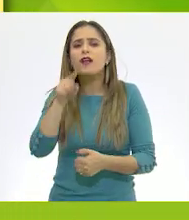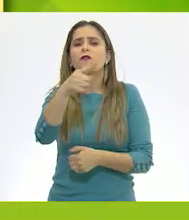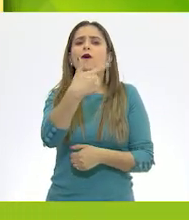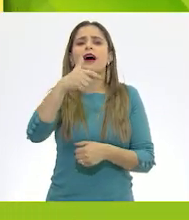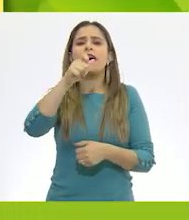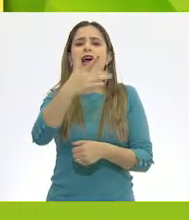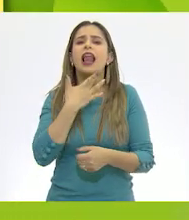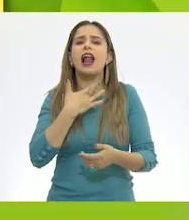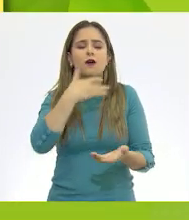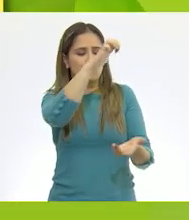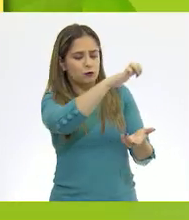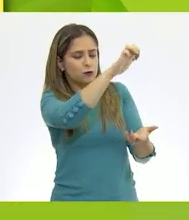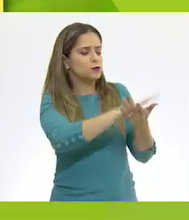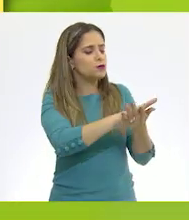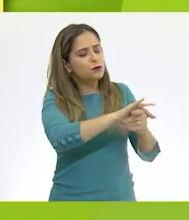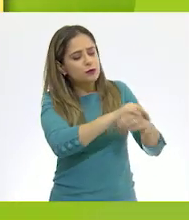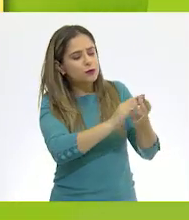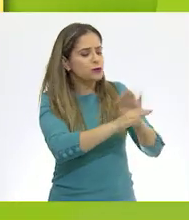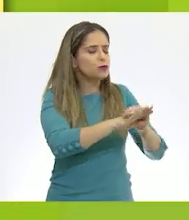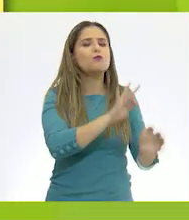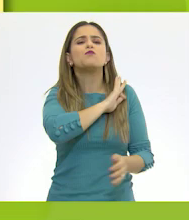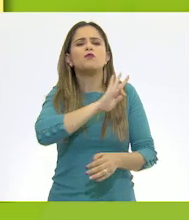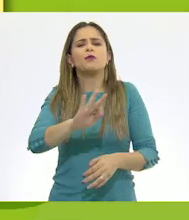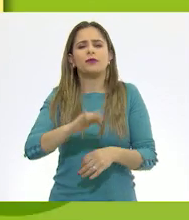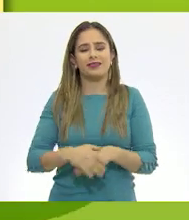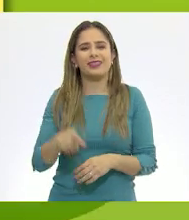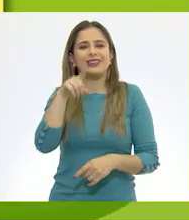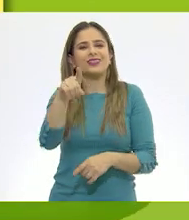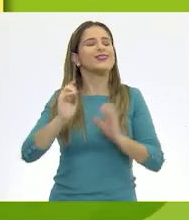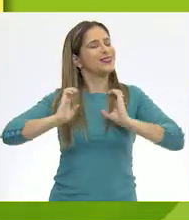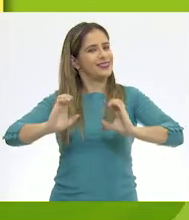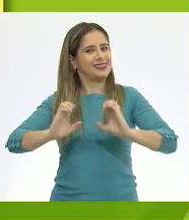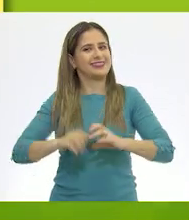usa desinfectantes a base de alcohol. ¡Cuídate!